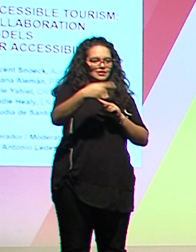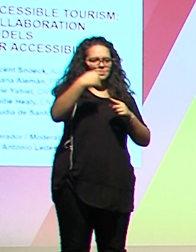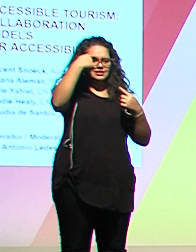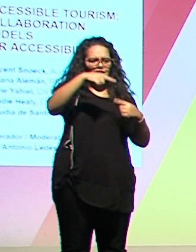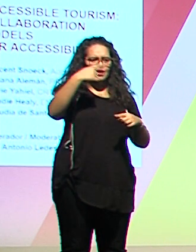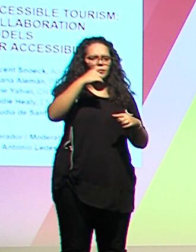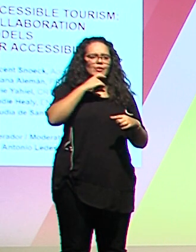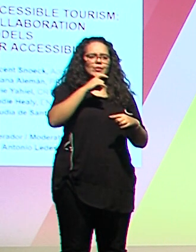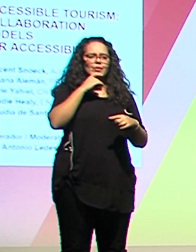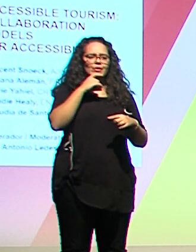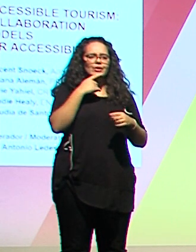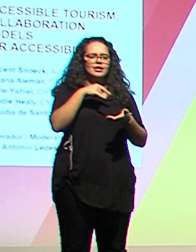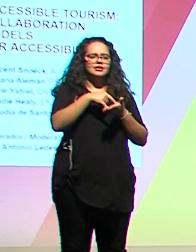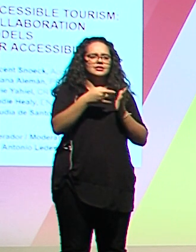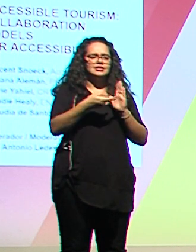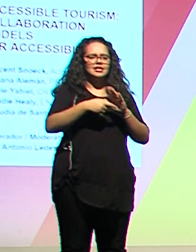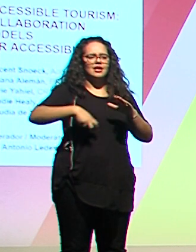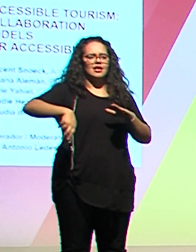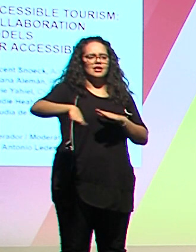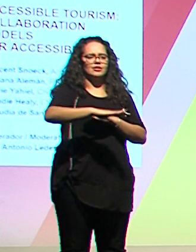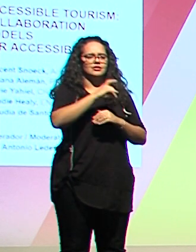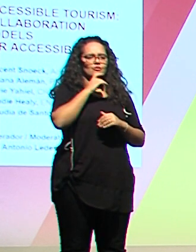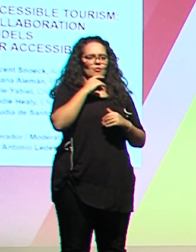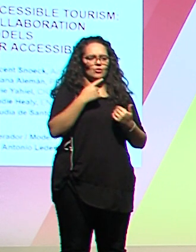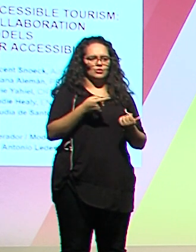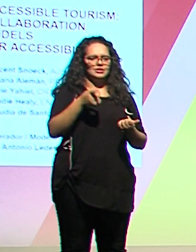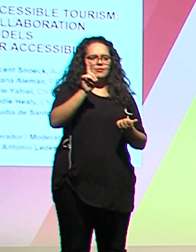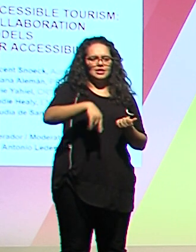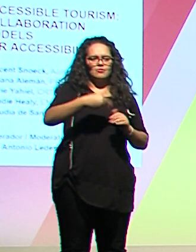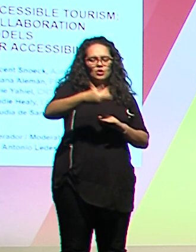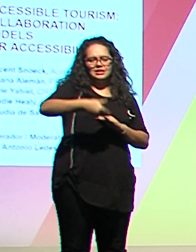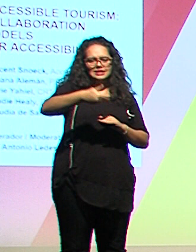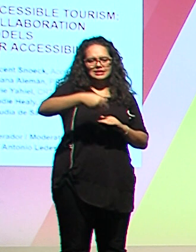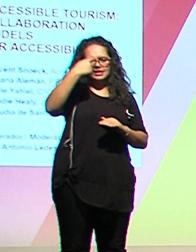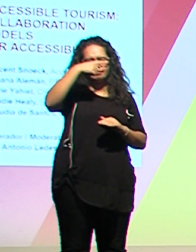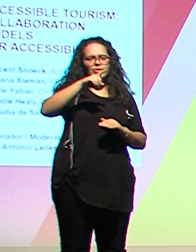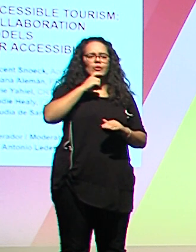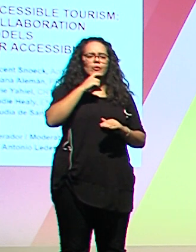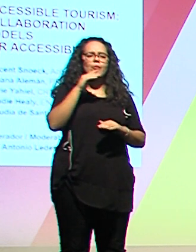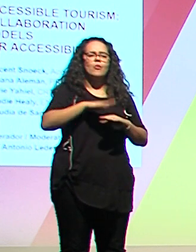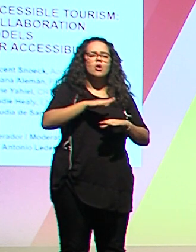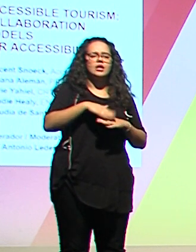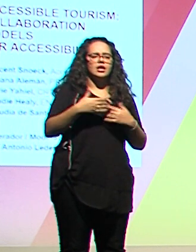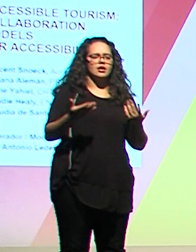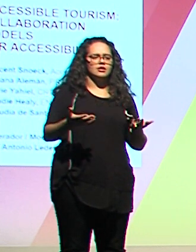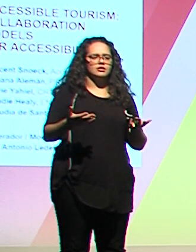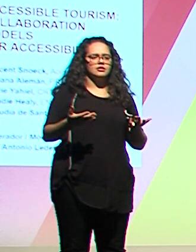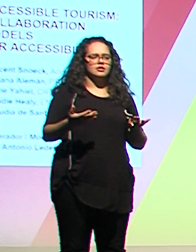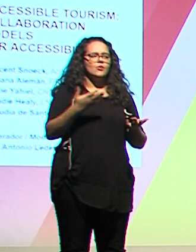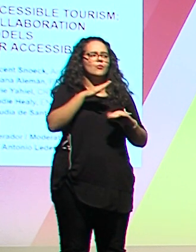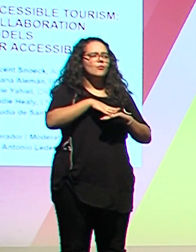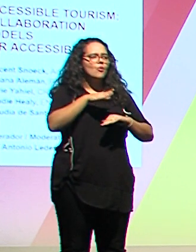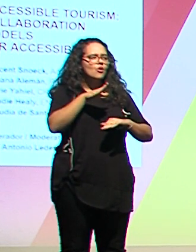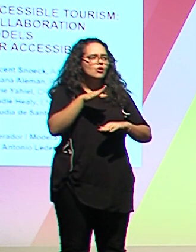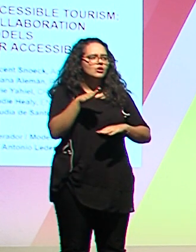una rampa accesible y sobre todo, y más importante de cómo hacerla, sino por qué tiene que ser, por